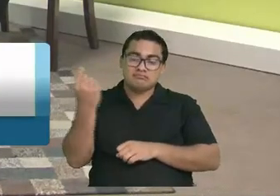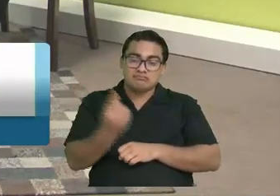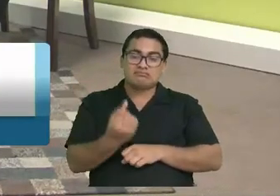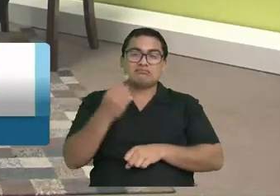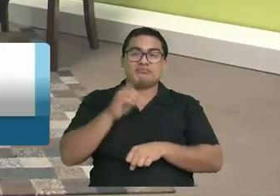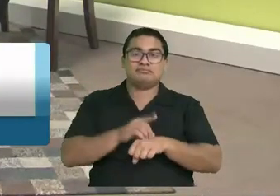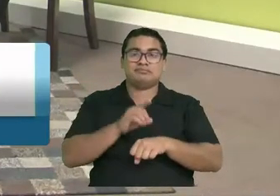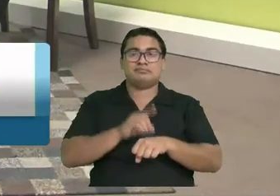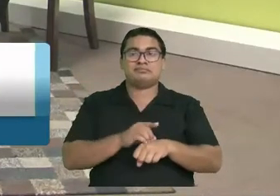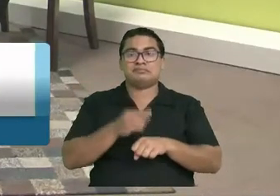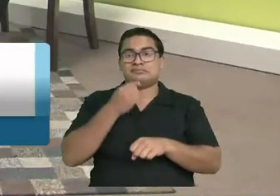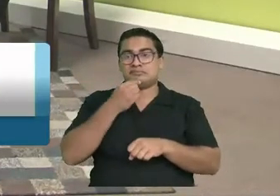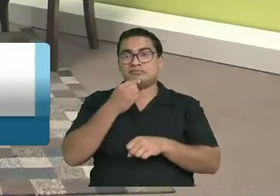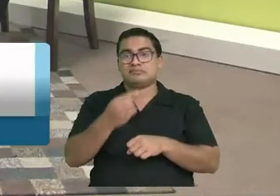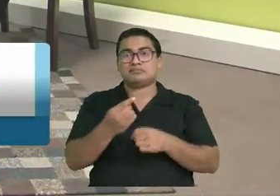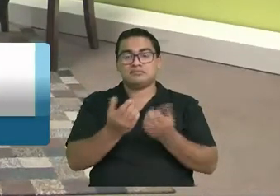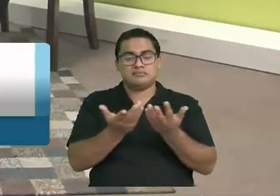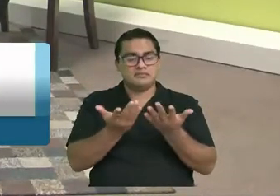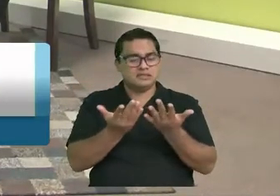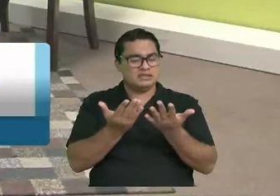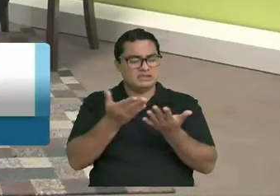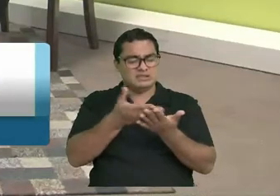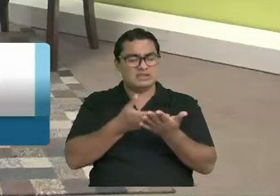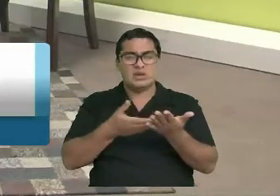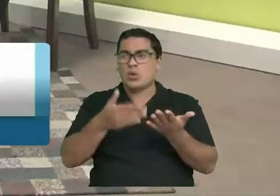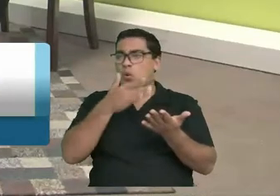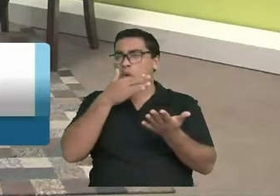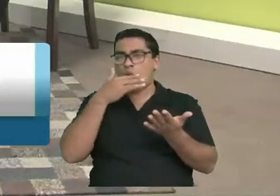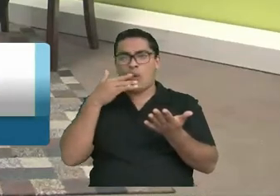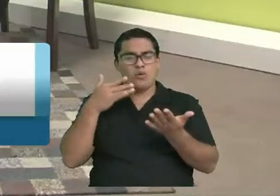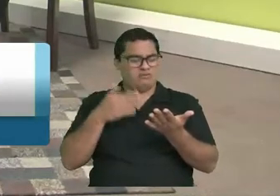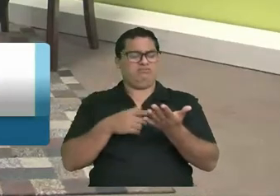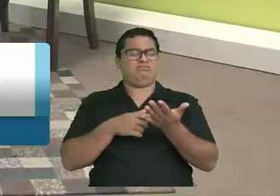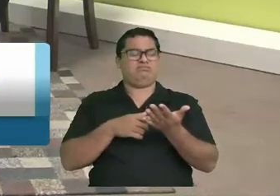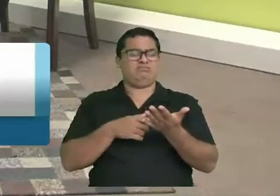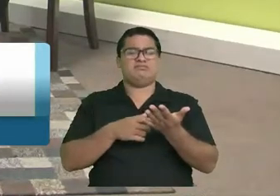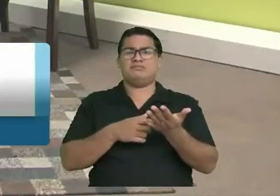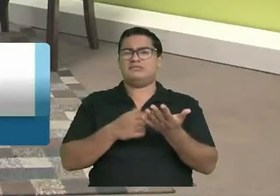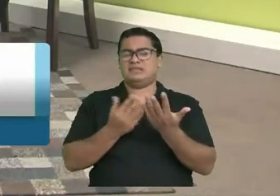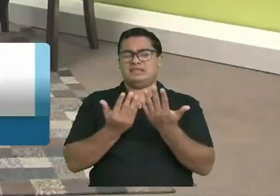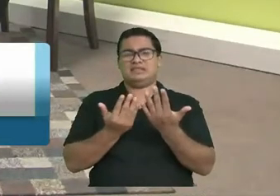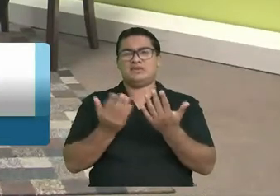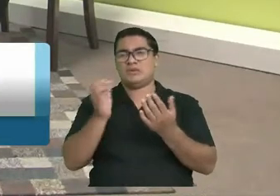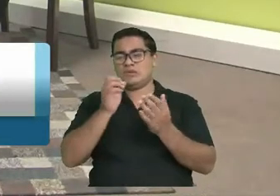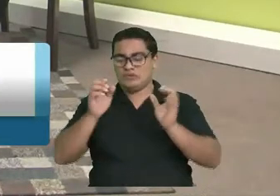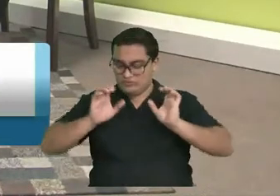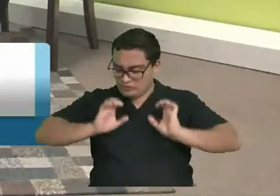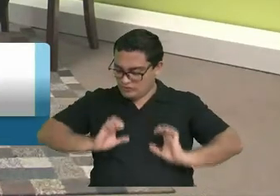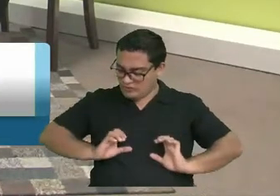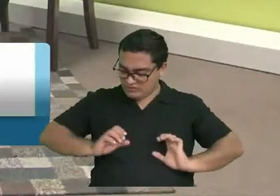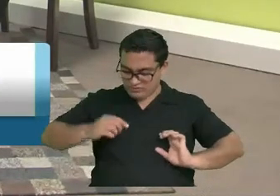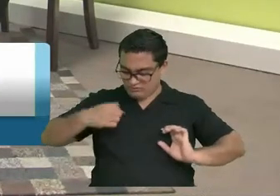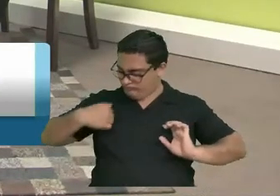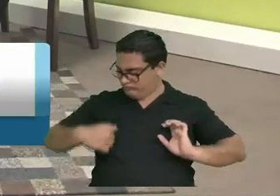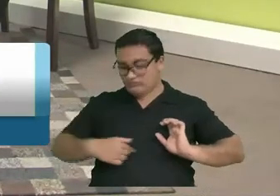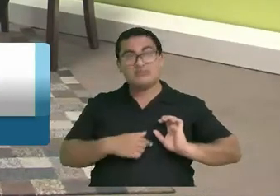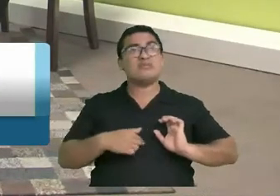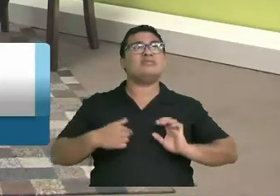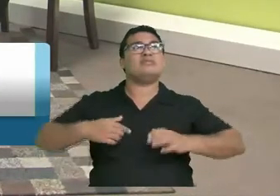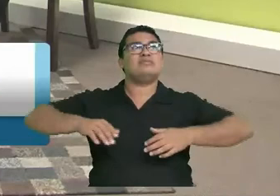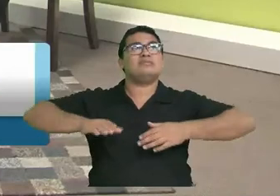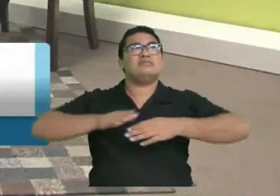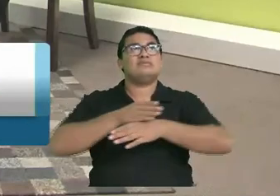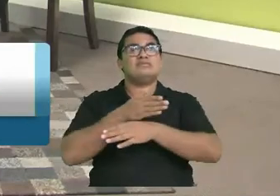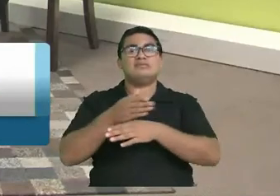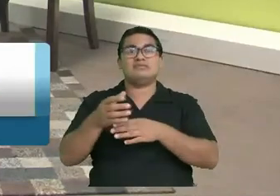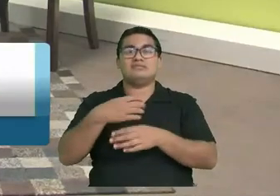pacientes, detectamos de que estamos teniendo una coloración anormal de nuestras manos o de alguna otra parte de nuestro cuerpo, con las